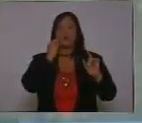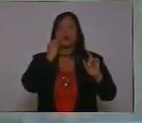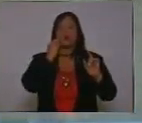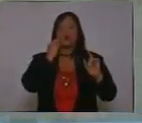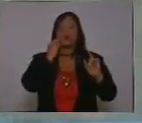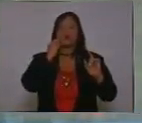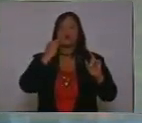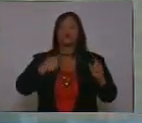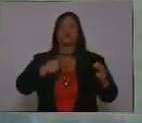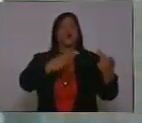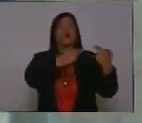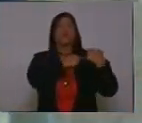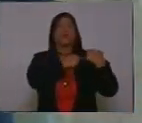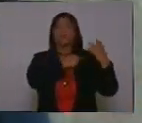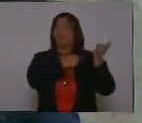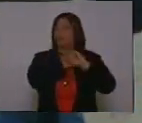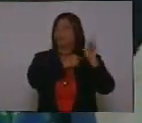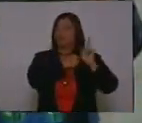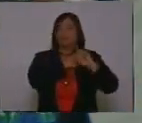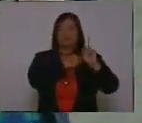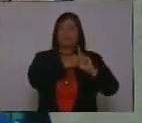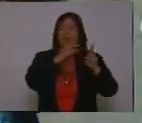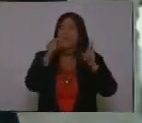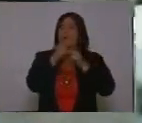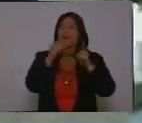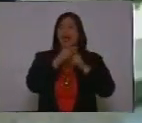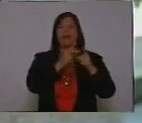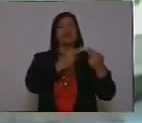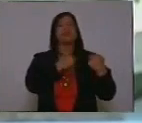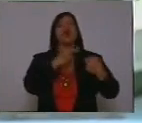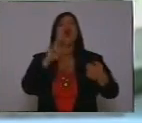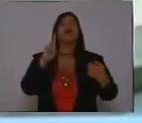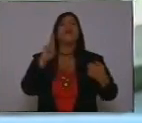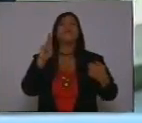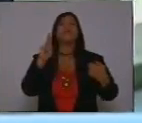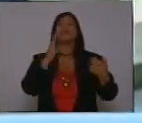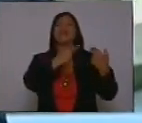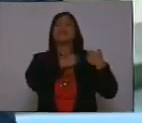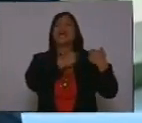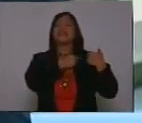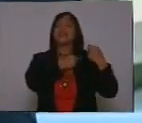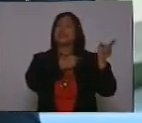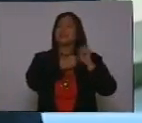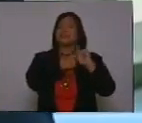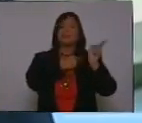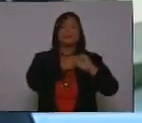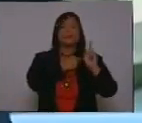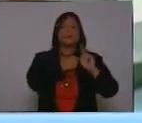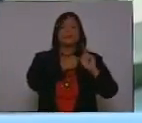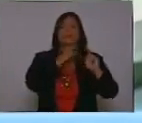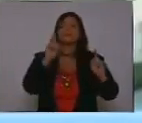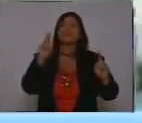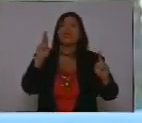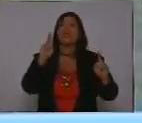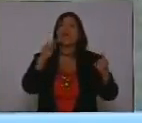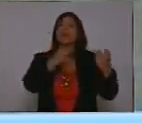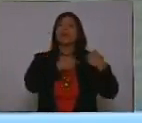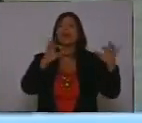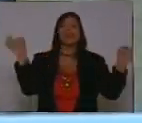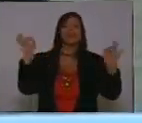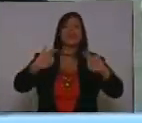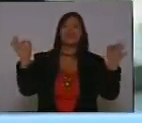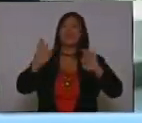soy representante, nunca he dicho que soy representante y aquí no voy a decir que soy representante de